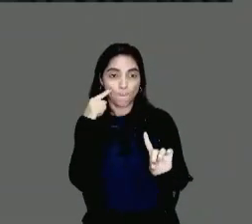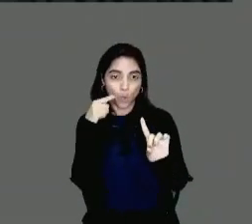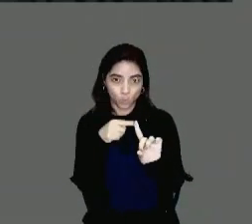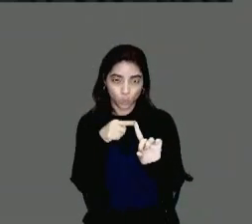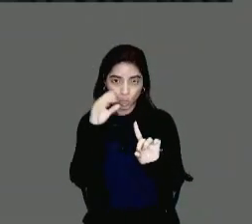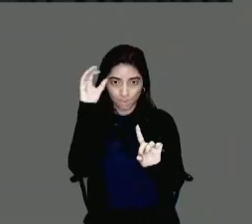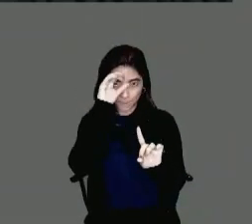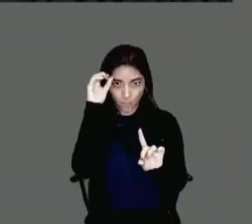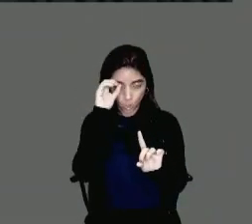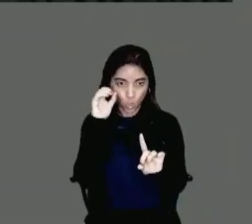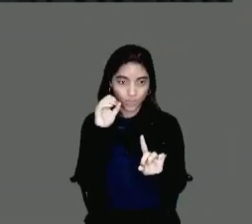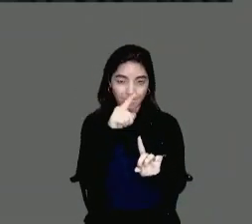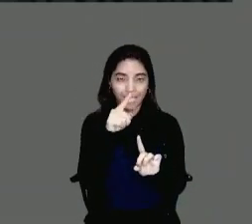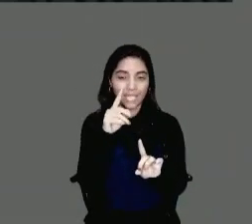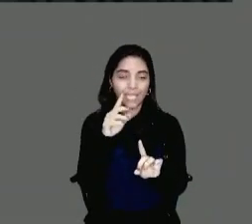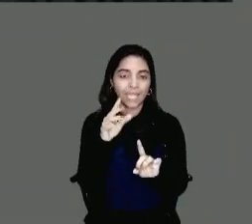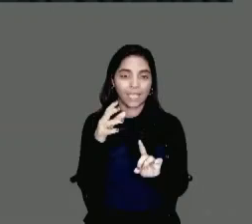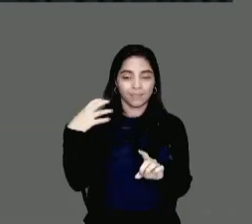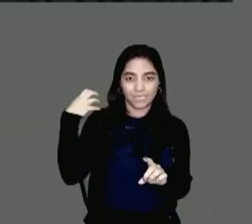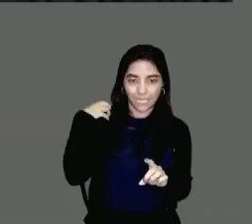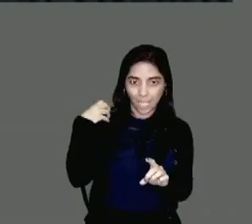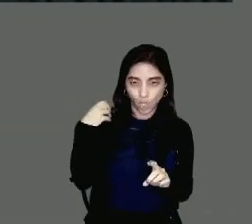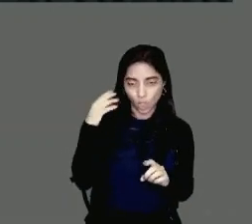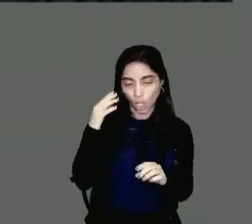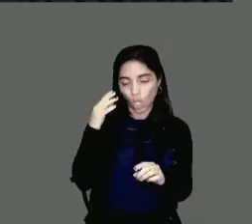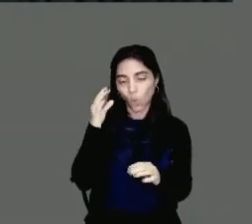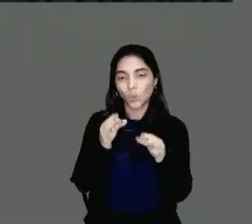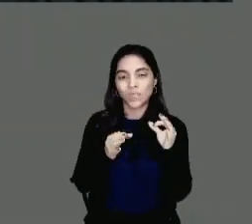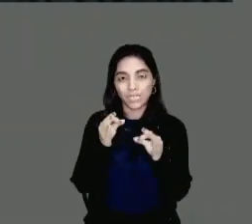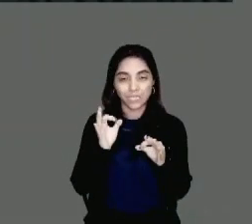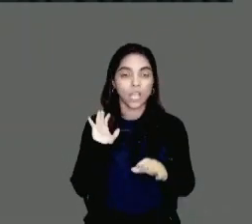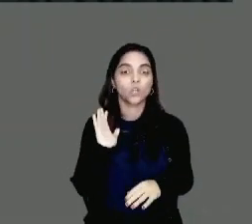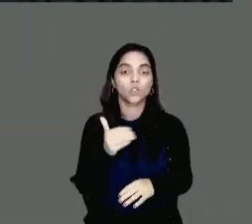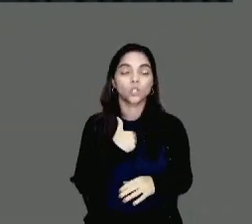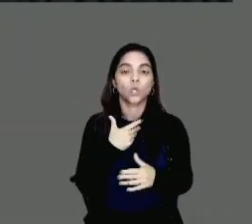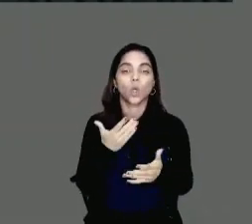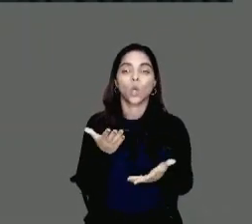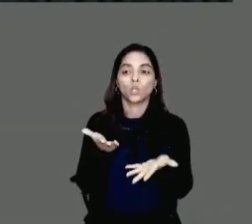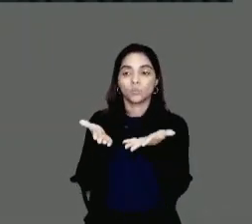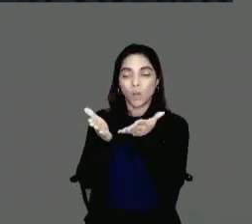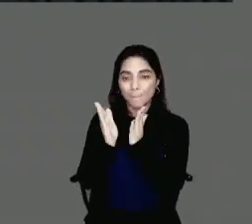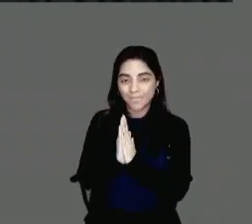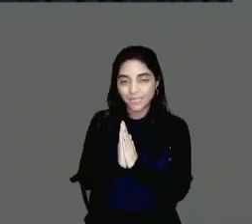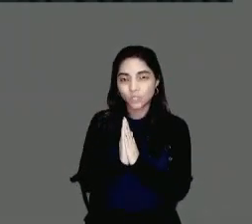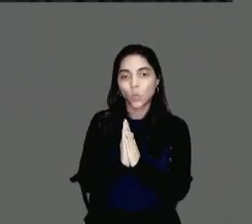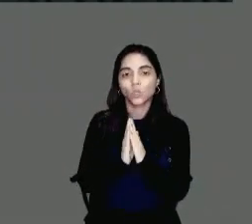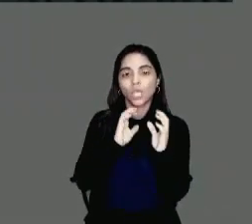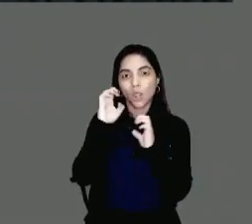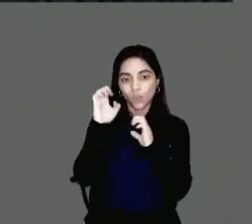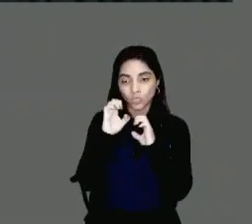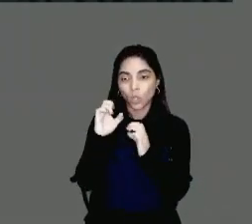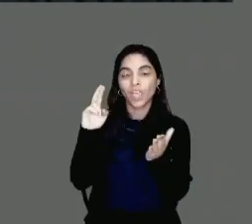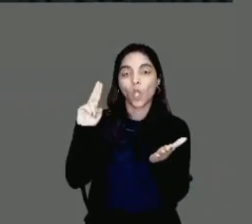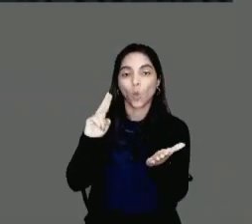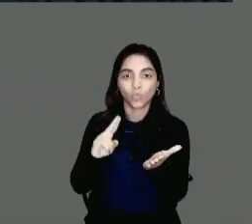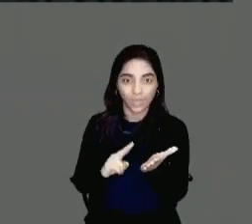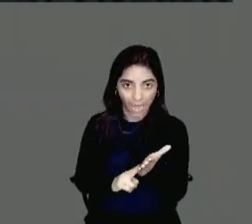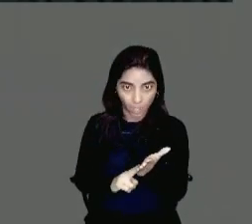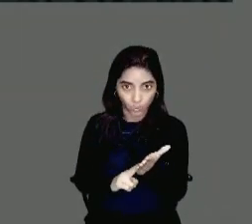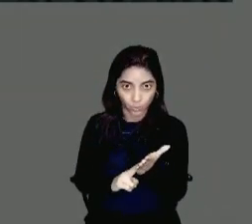de la opinión del secretario de Justicia lo que nosotros hicimos fue una petición de una evaluación del contrato o sea no